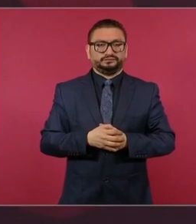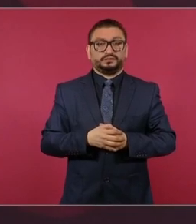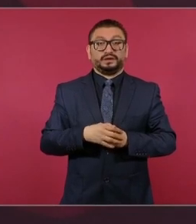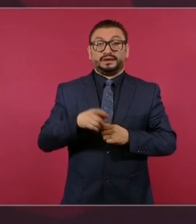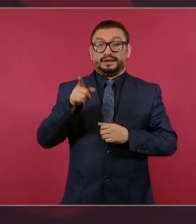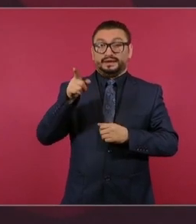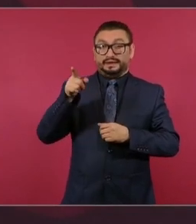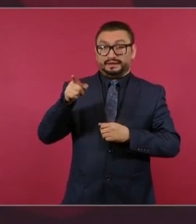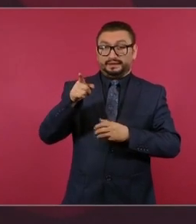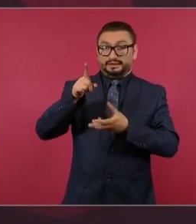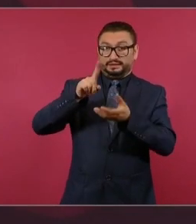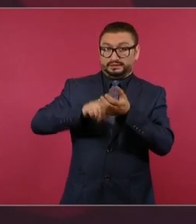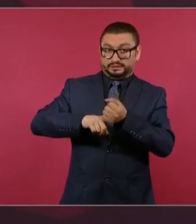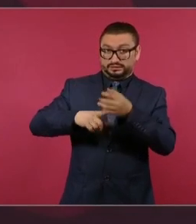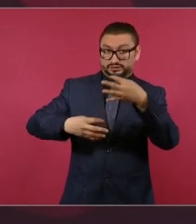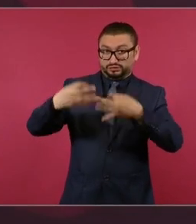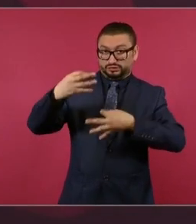influyentismo,